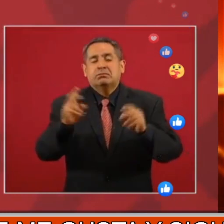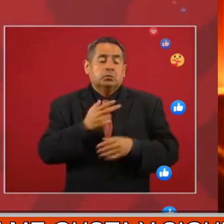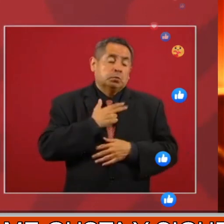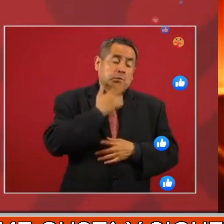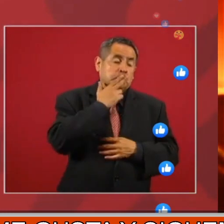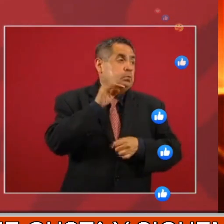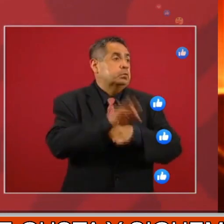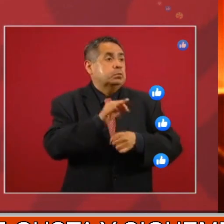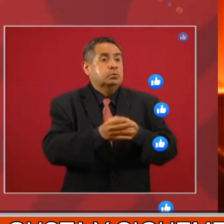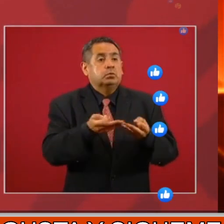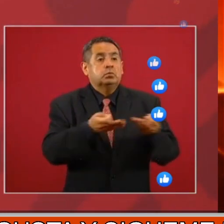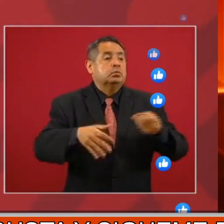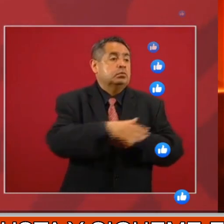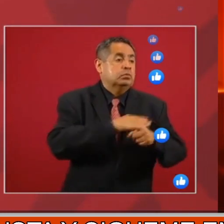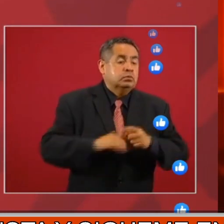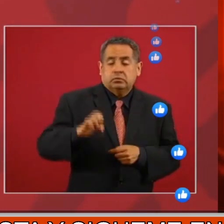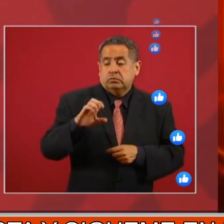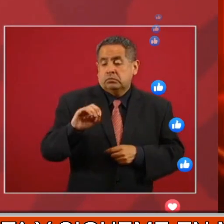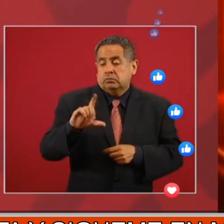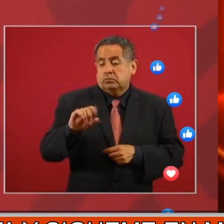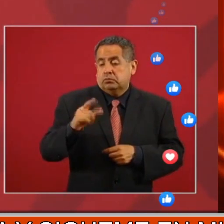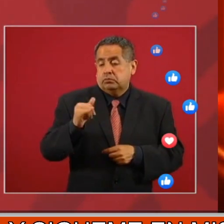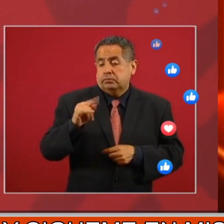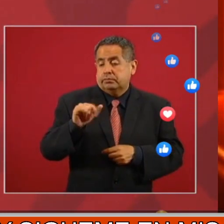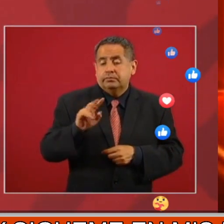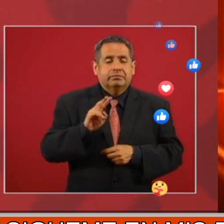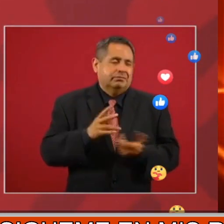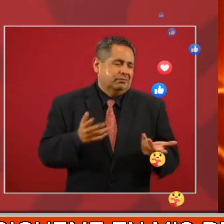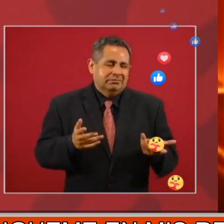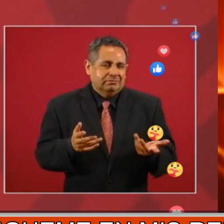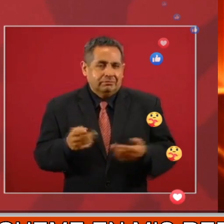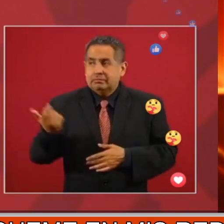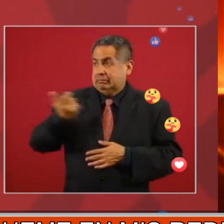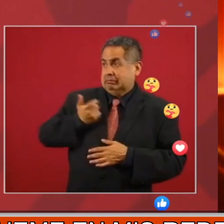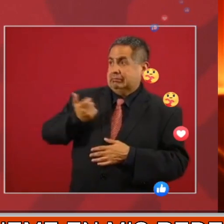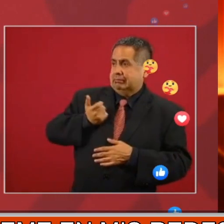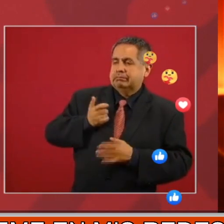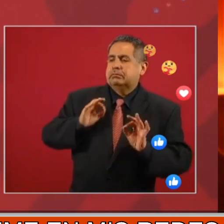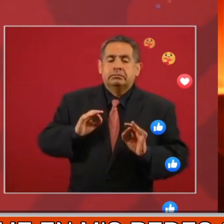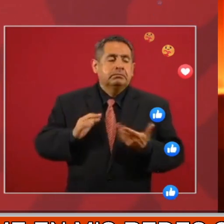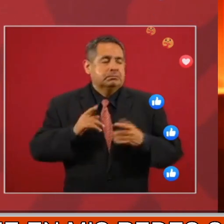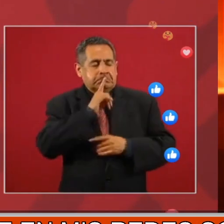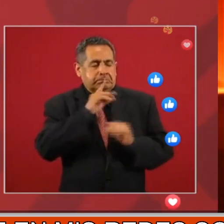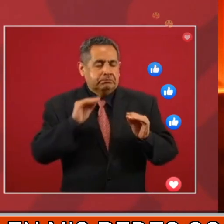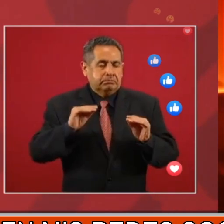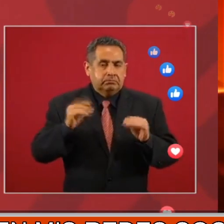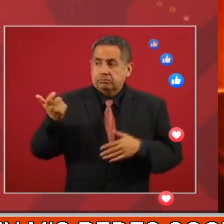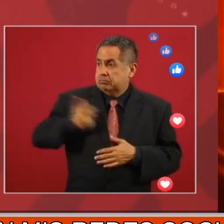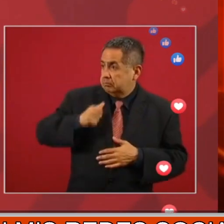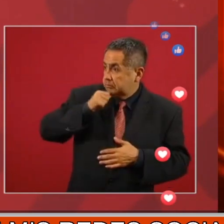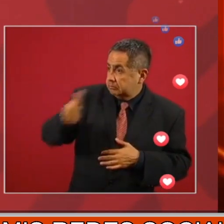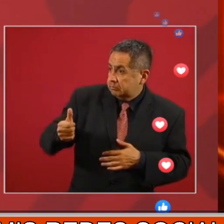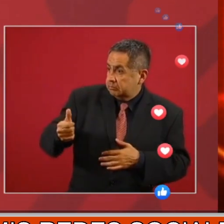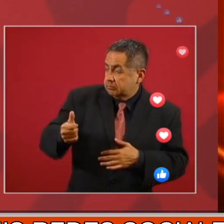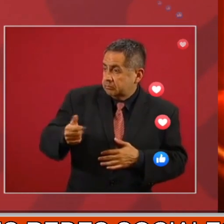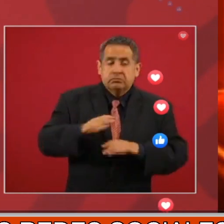pseudoecologistas que si no recibían dinero del gobierno, como lo hemos visto aquí, recibían Chihuahua